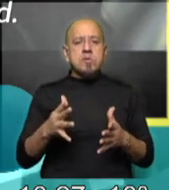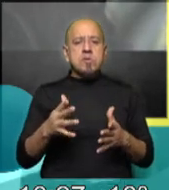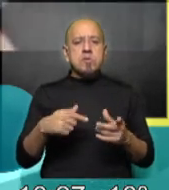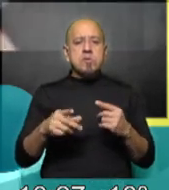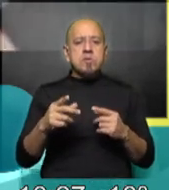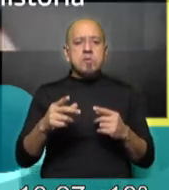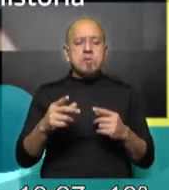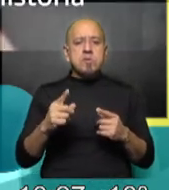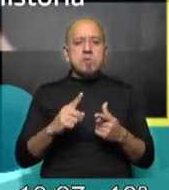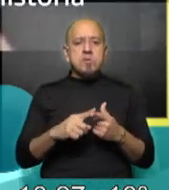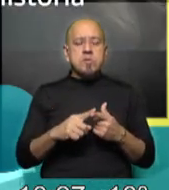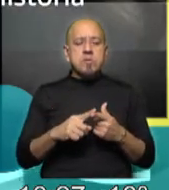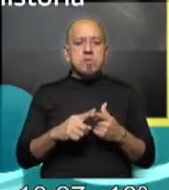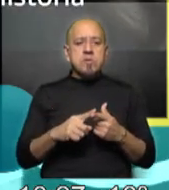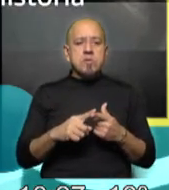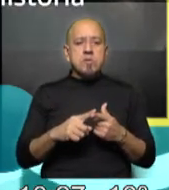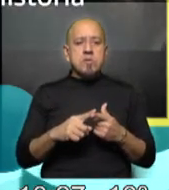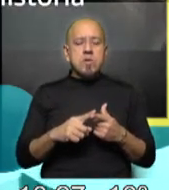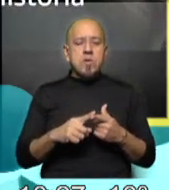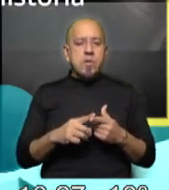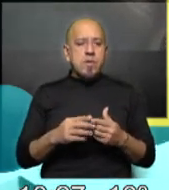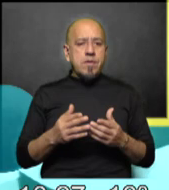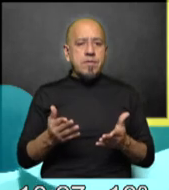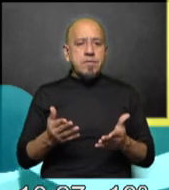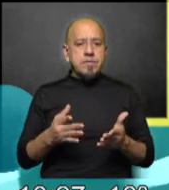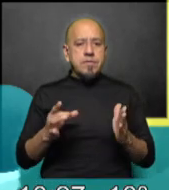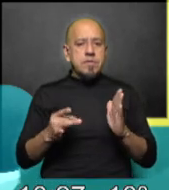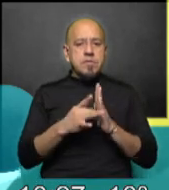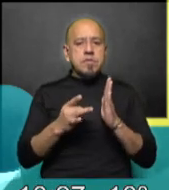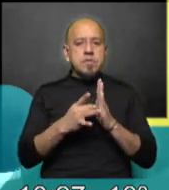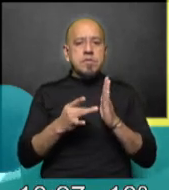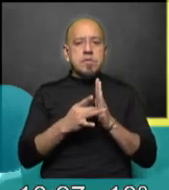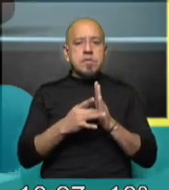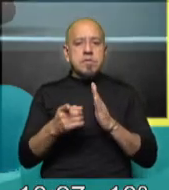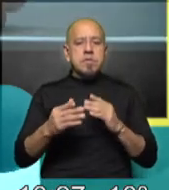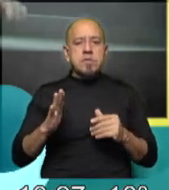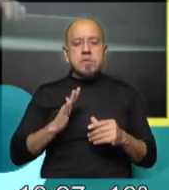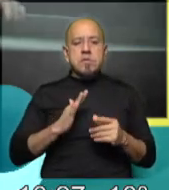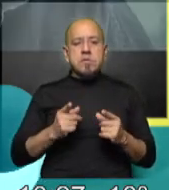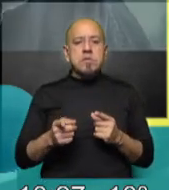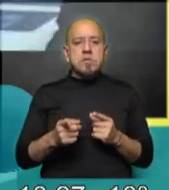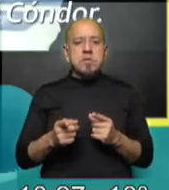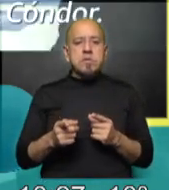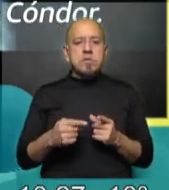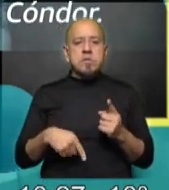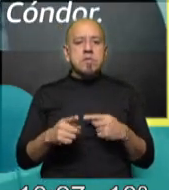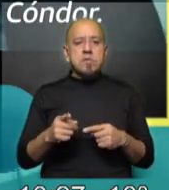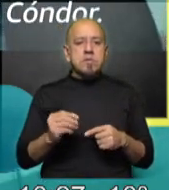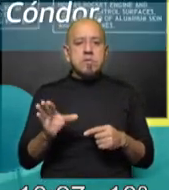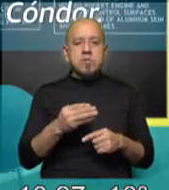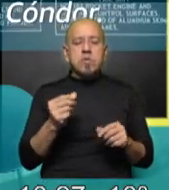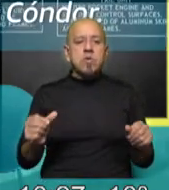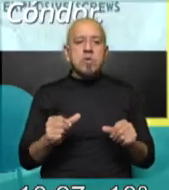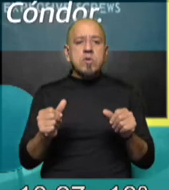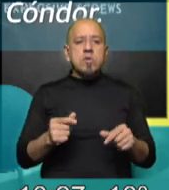decir, como decía Borges, la calidad artística de esa mujer, que prácticamente todo lo que hace lo hace bien.